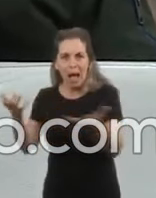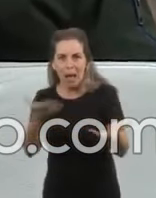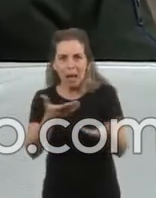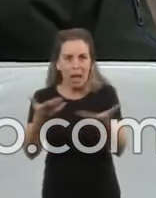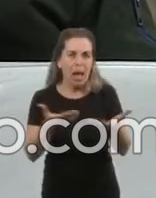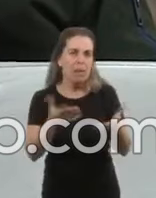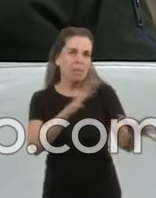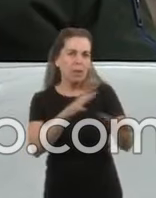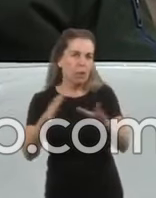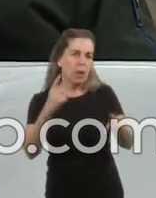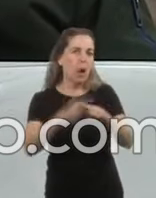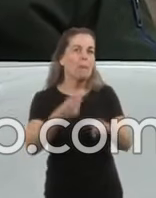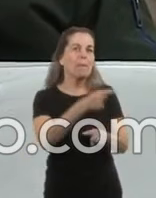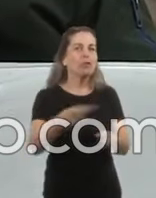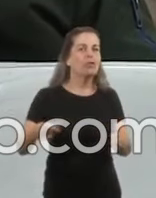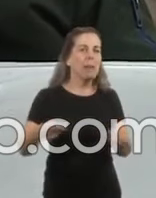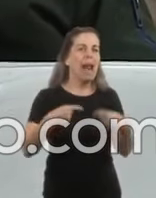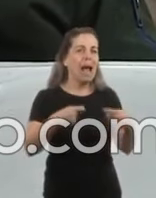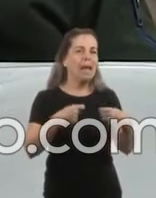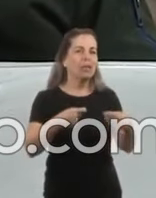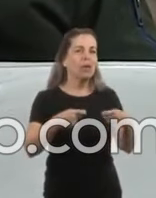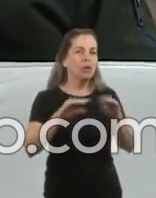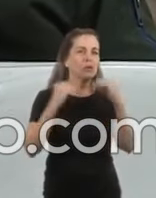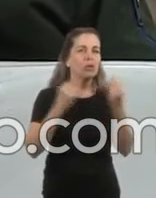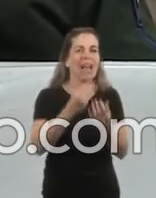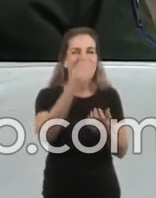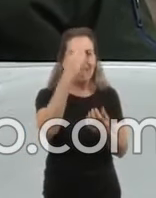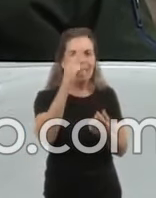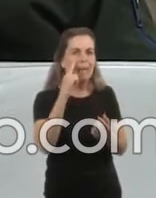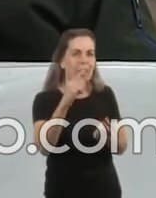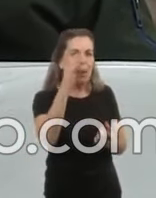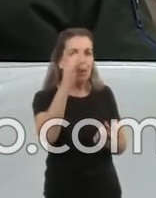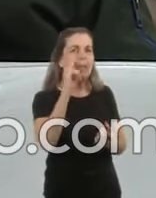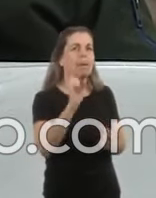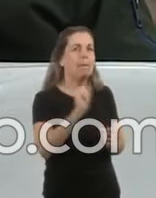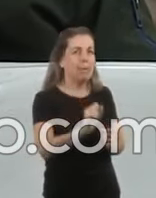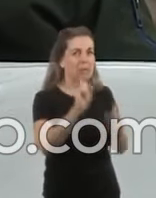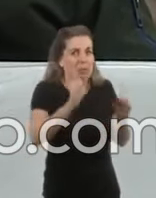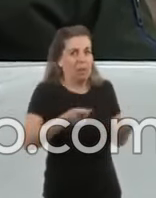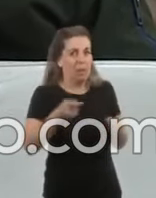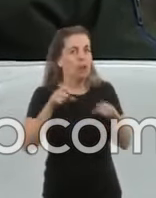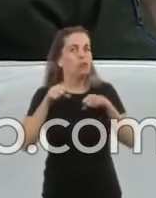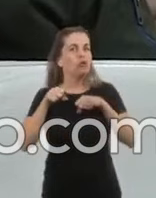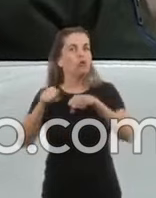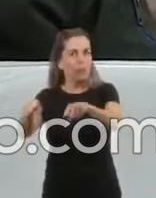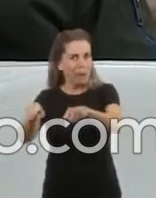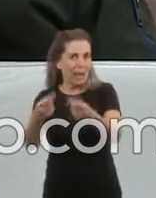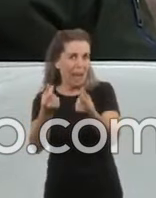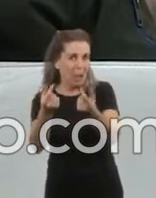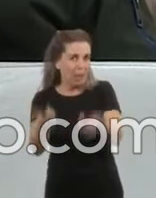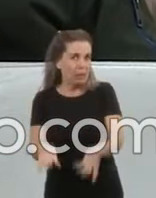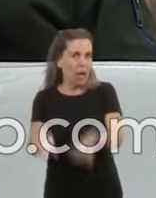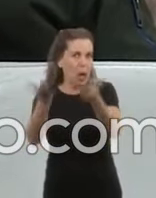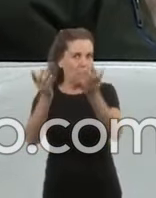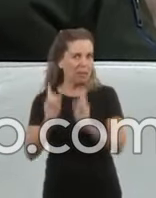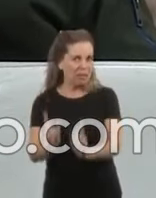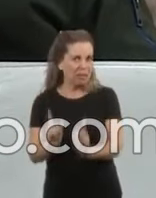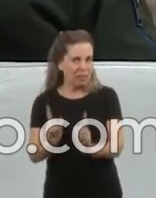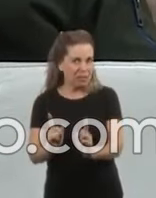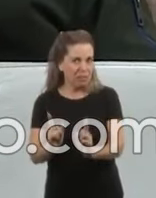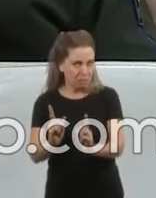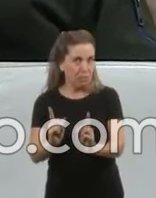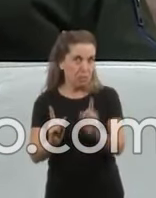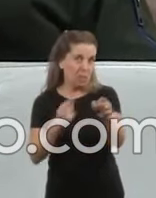20.000 pesos por semana de gasto ten en cuenta que también en los supermercados las cosas igual siguen aumentando Más allá de que haya una